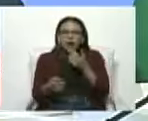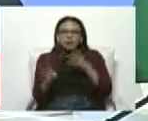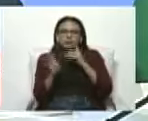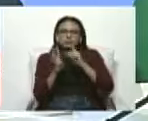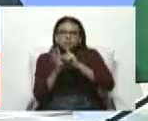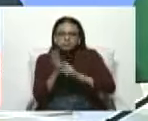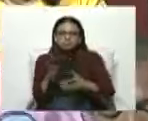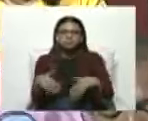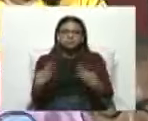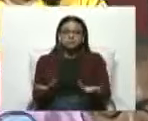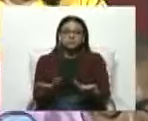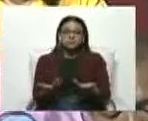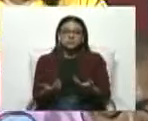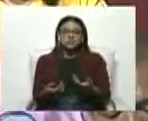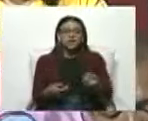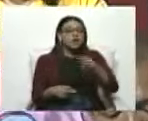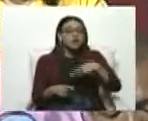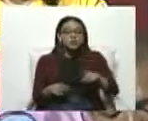Nicolás Maduro.